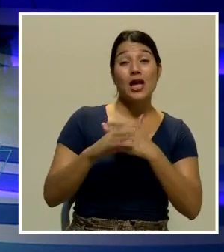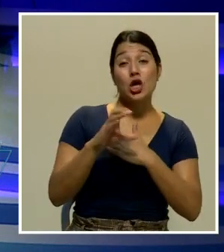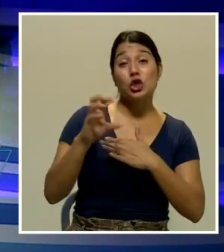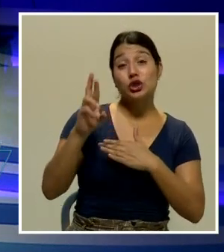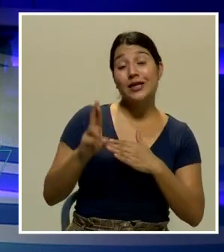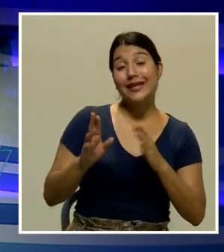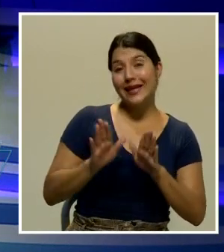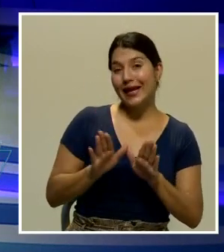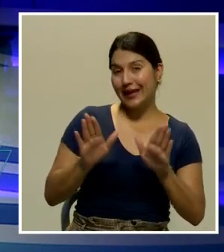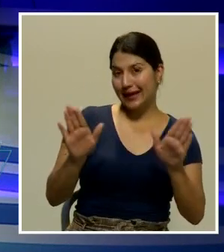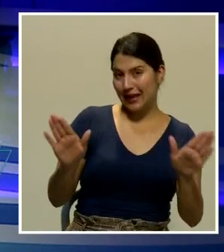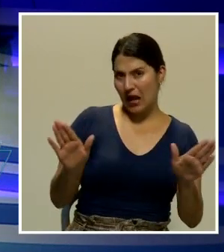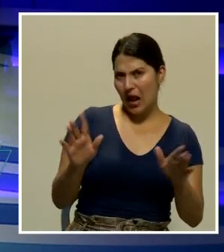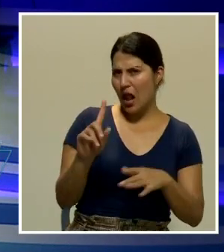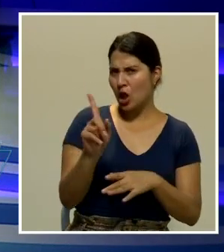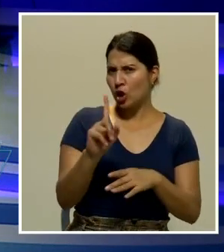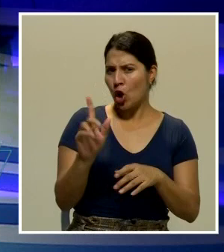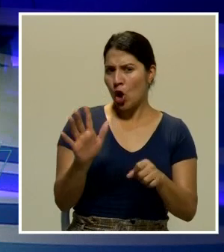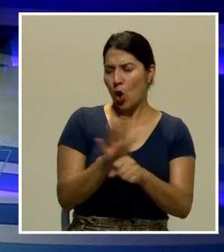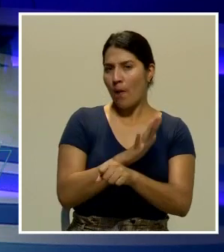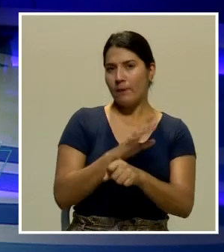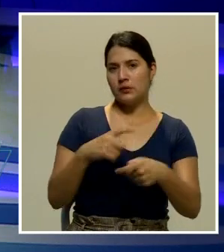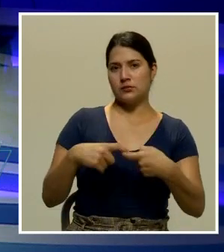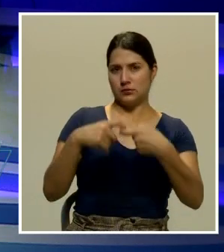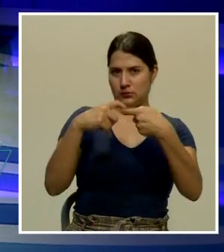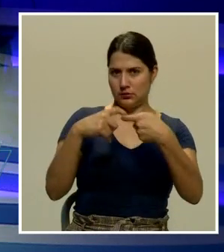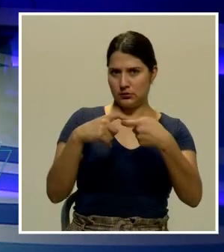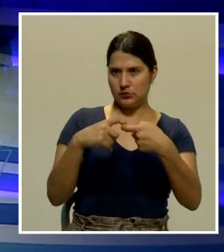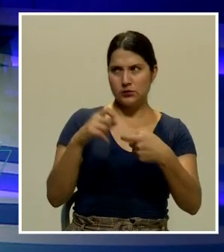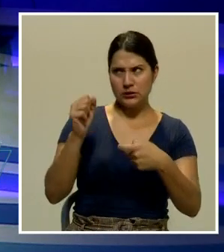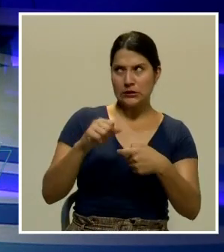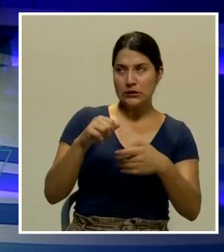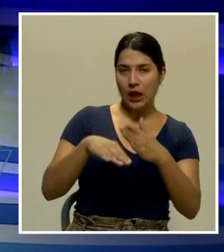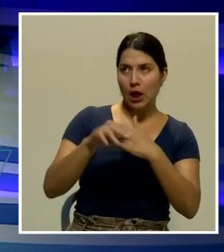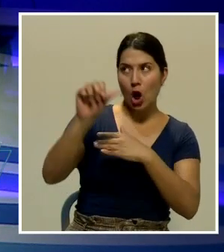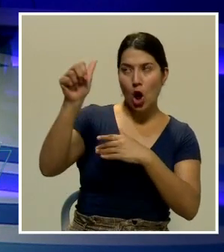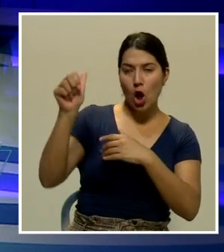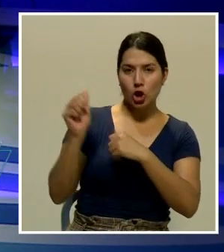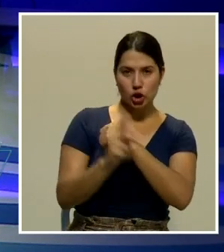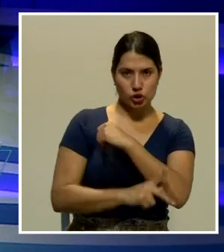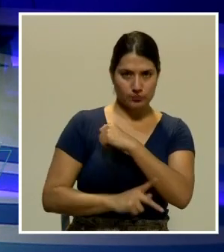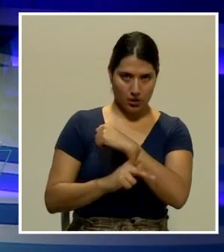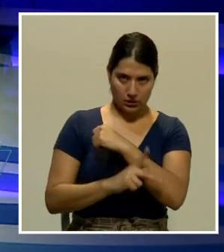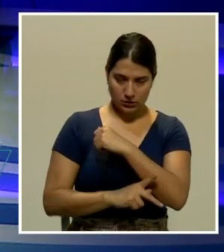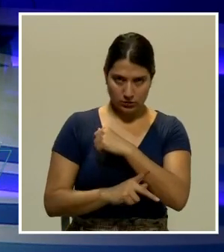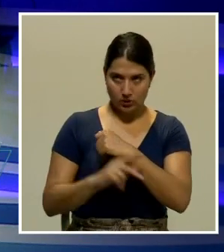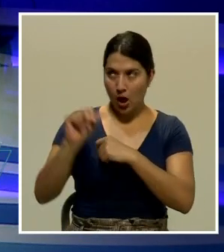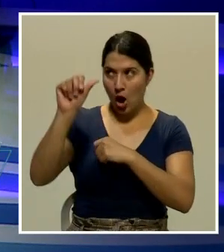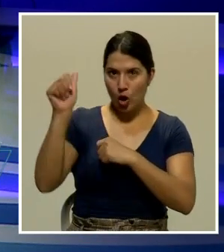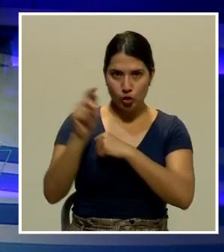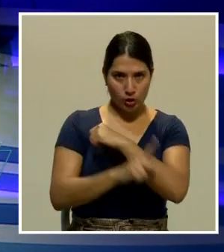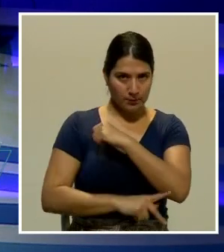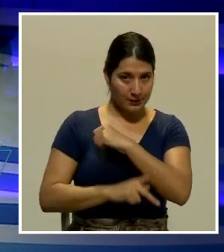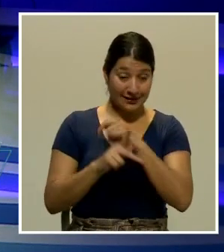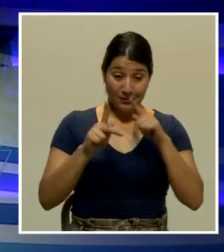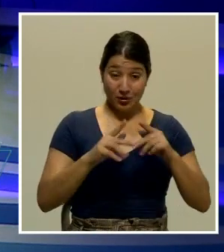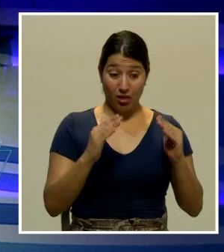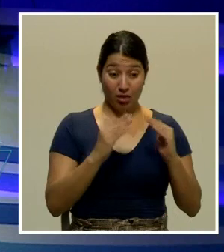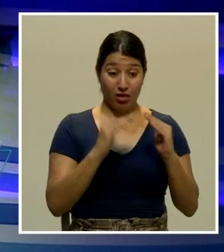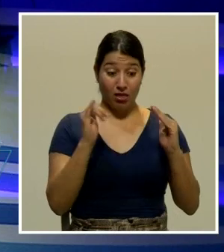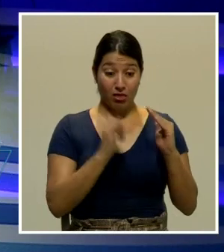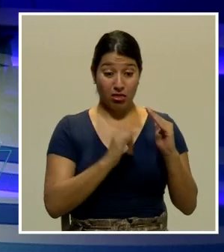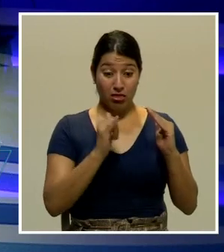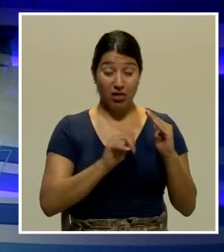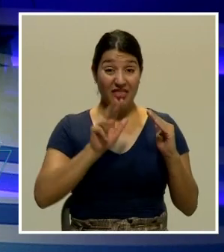no ha estado totalmente parada como sí lo ha estado en otros países. Es decir, hay países donde la gente estuvo en la casa 3, 4